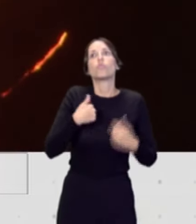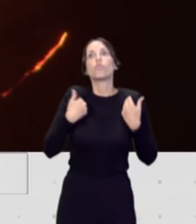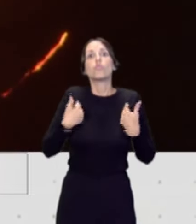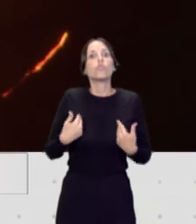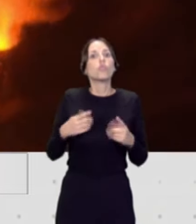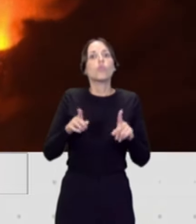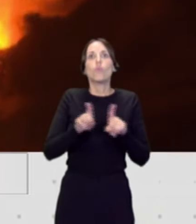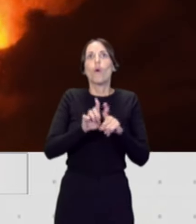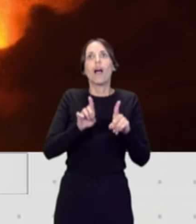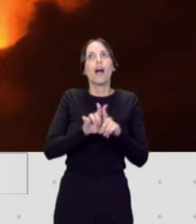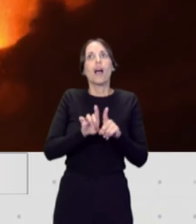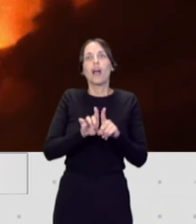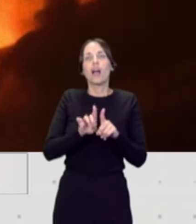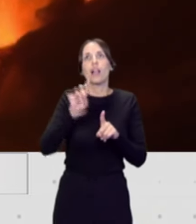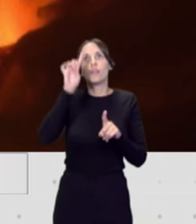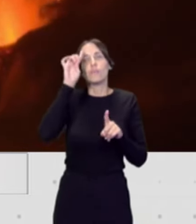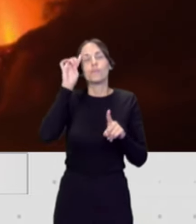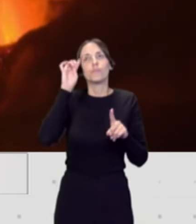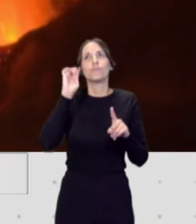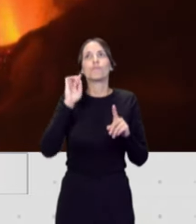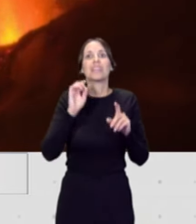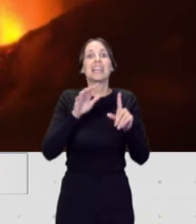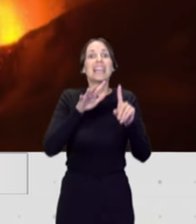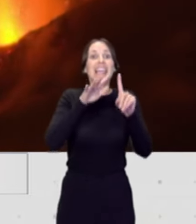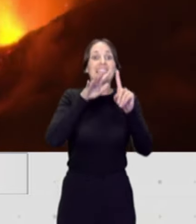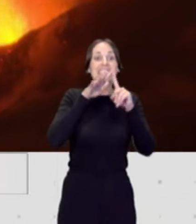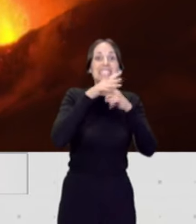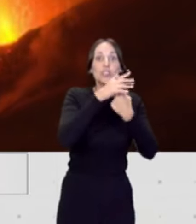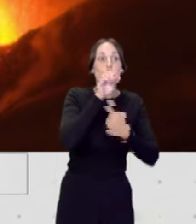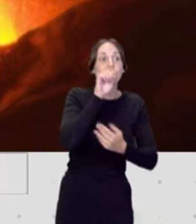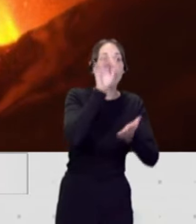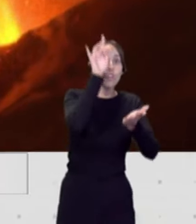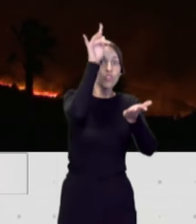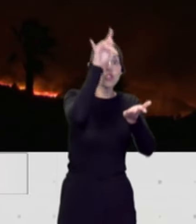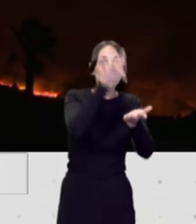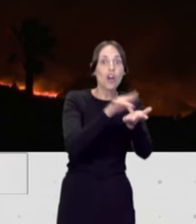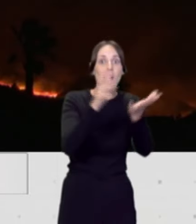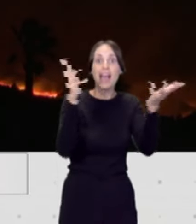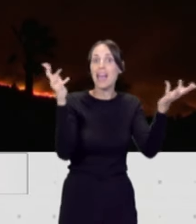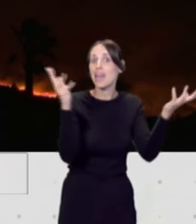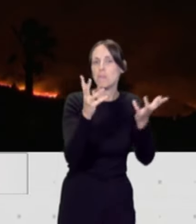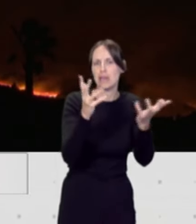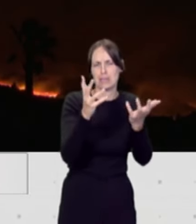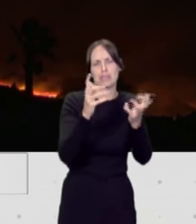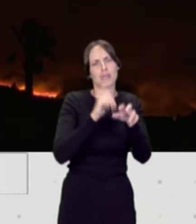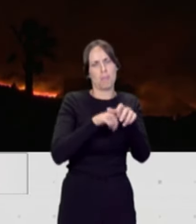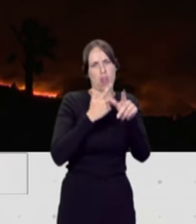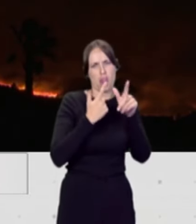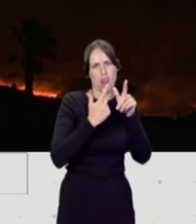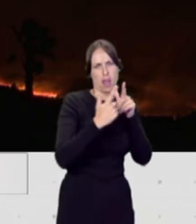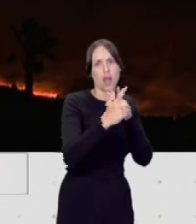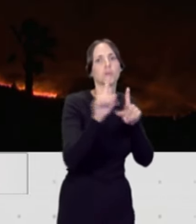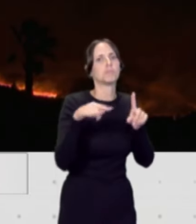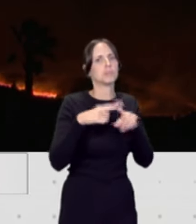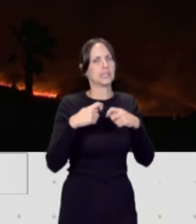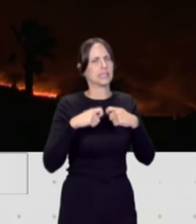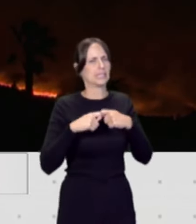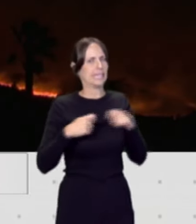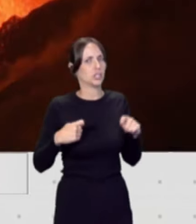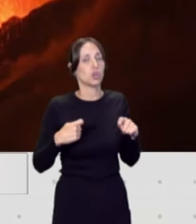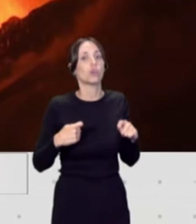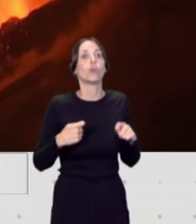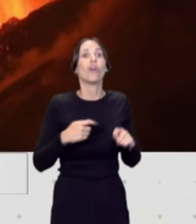un reflejo de la situación que vivíamos durante la emergencia, que fue muy larga, claro, muy tensa y que nos enfrentábamos